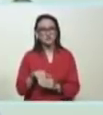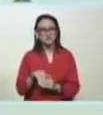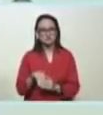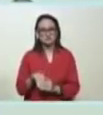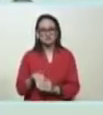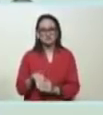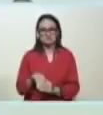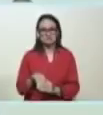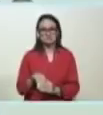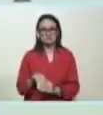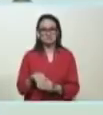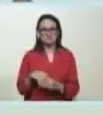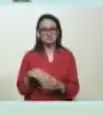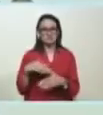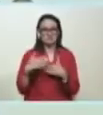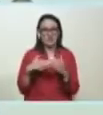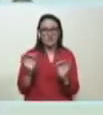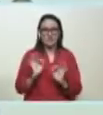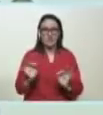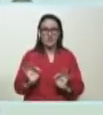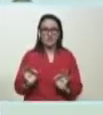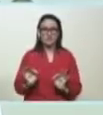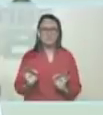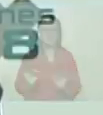fue experimentando de manera progresiva